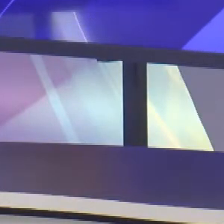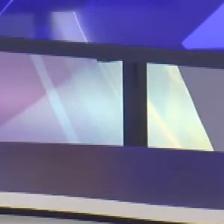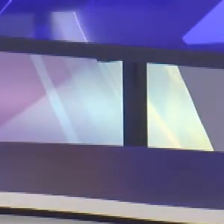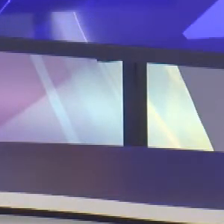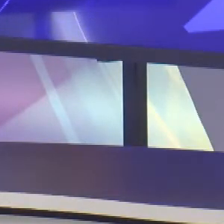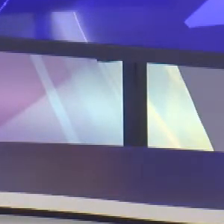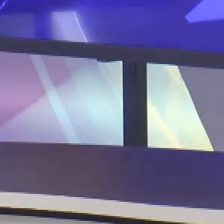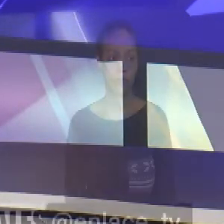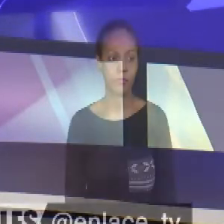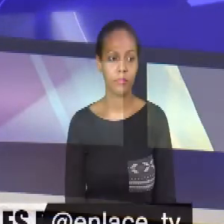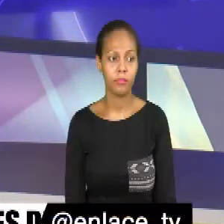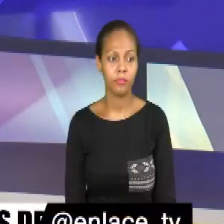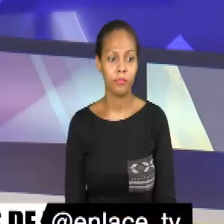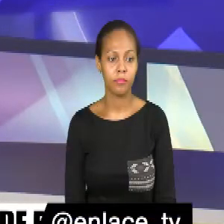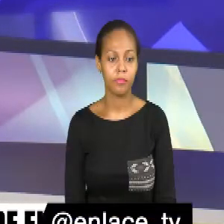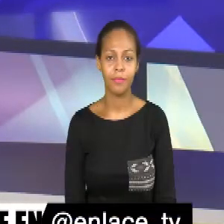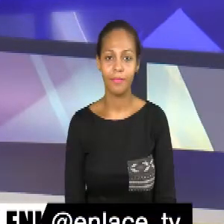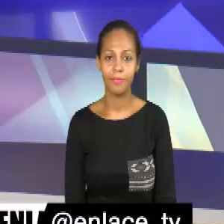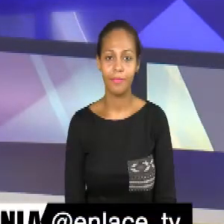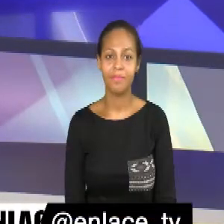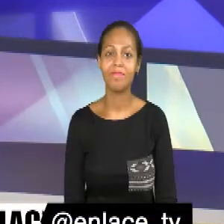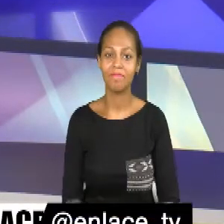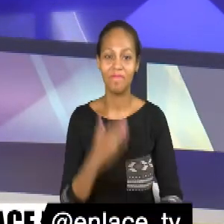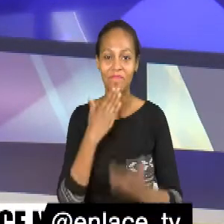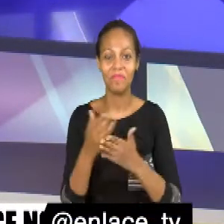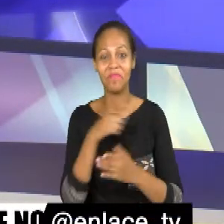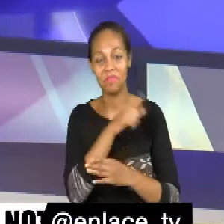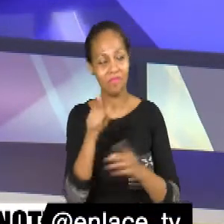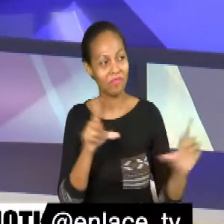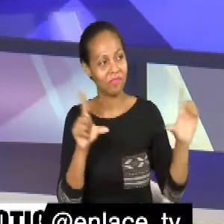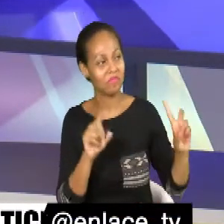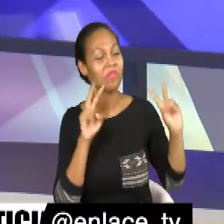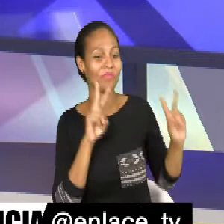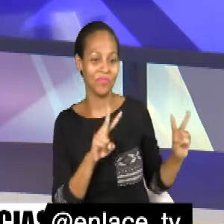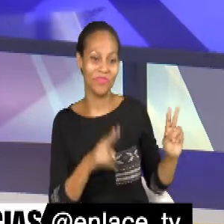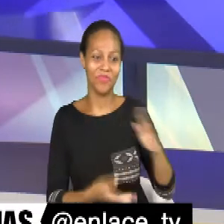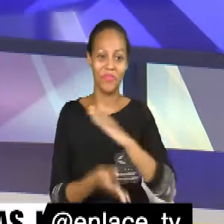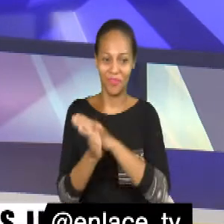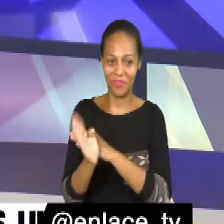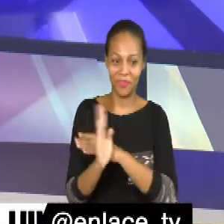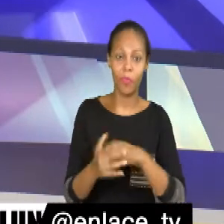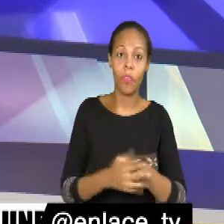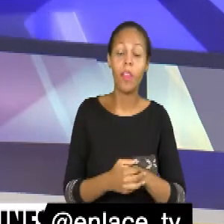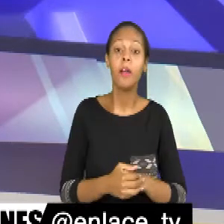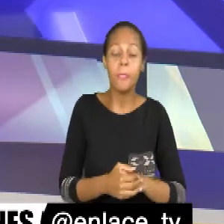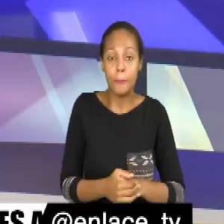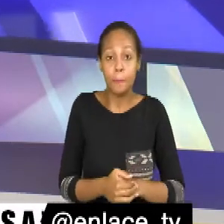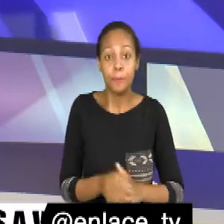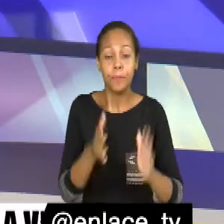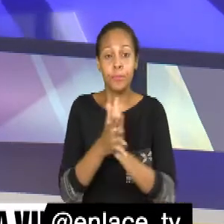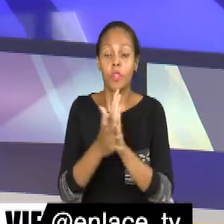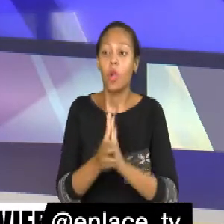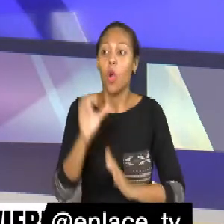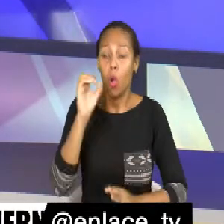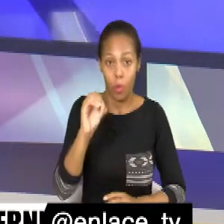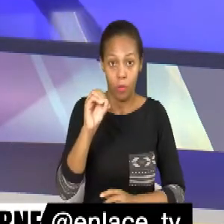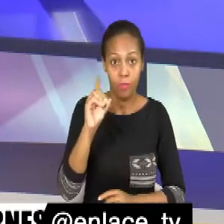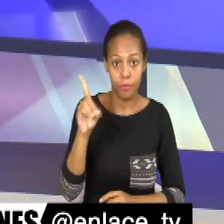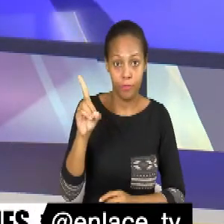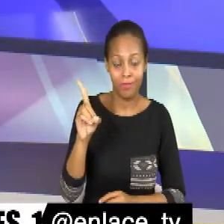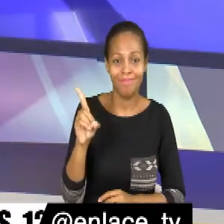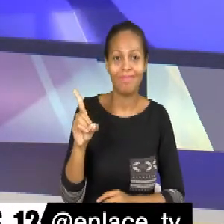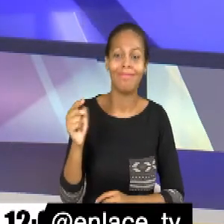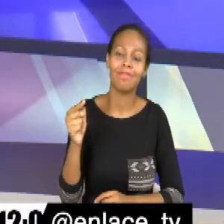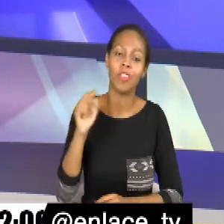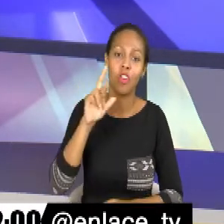Gracias por continuar con nosotros. Murió luego de recibir una descarga eléctrica en una vivienda ubicada en el barrio Los Corales, un joven de 22 años, identificado